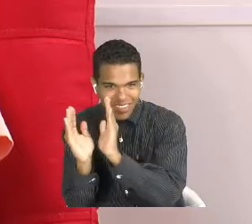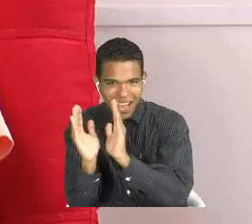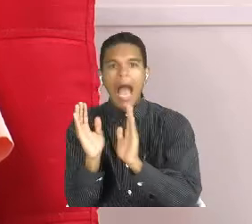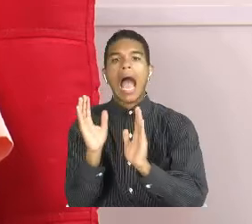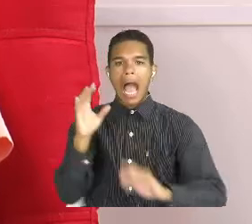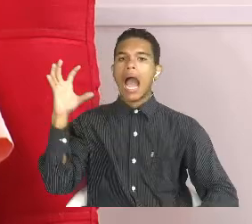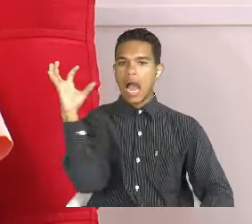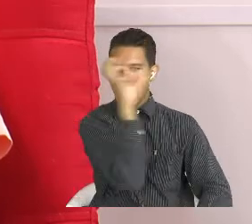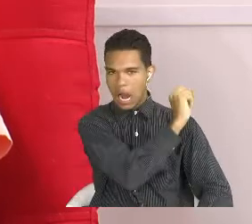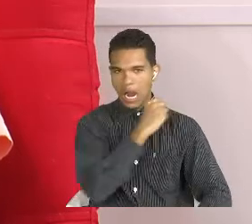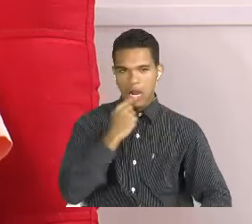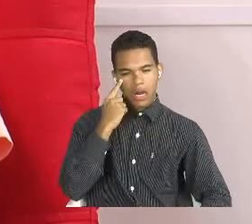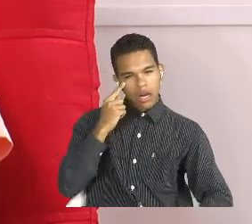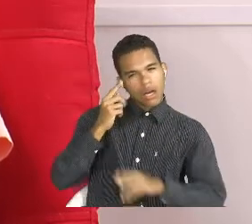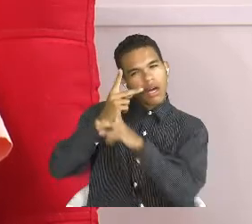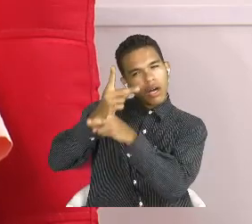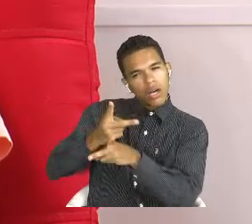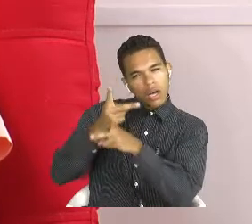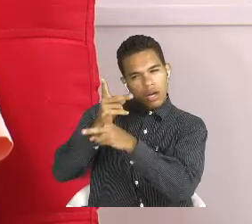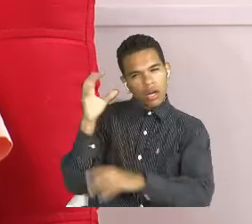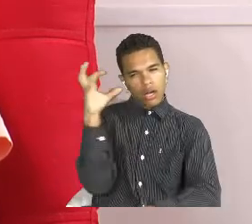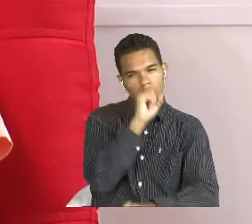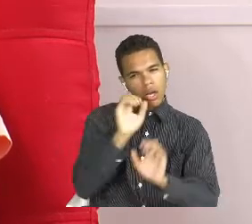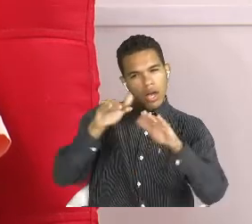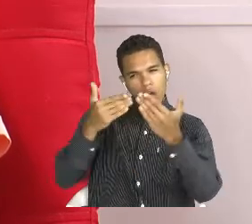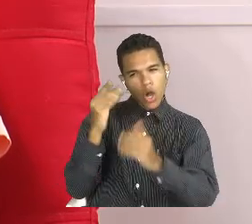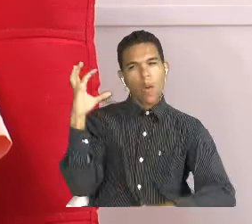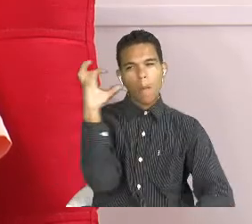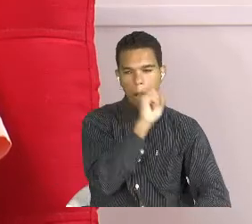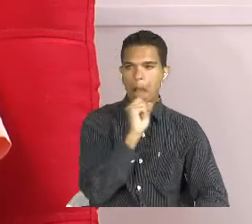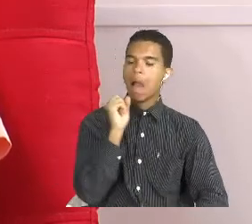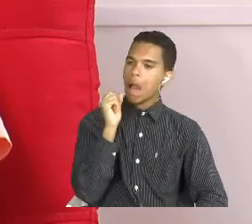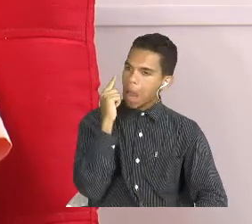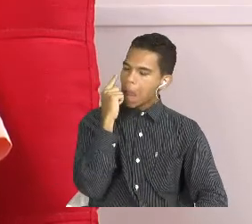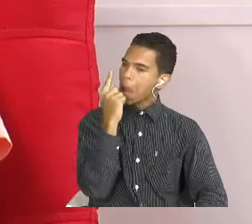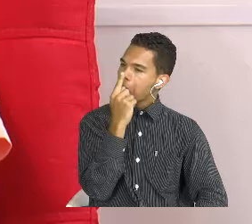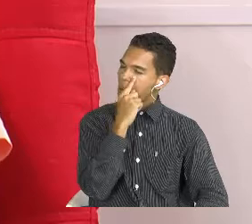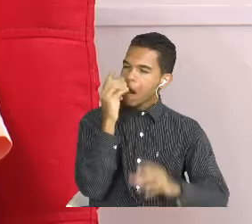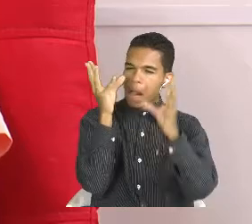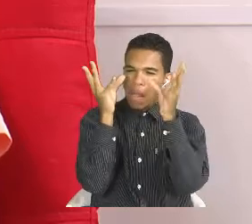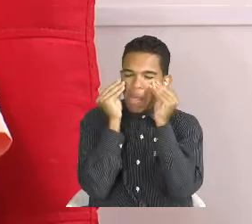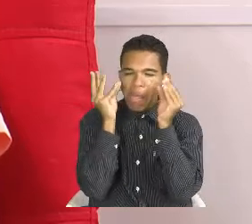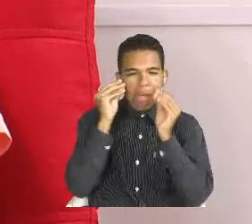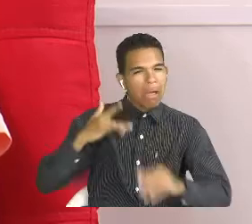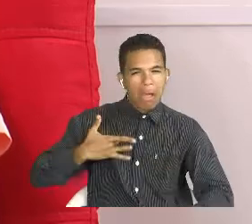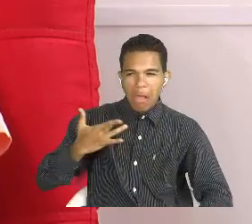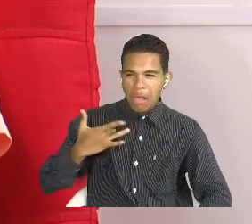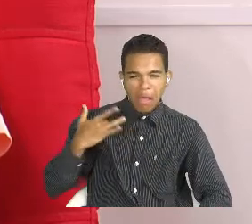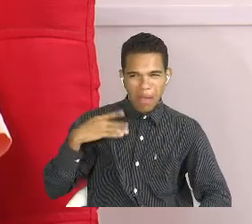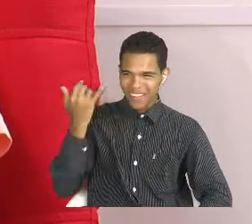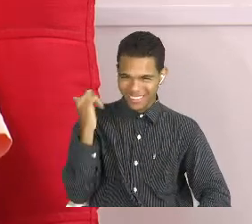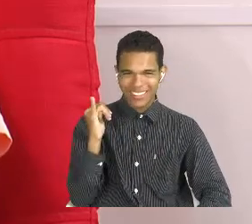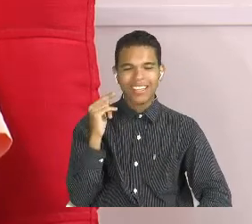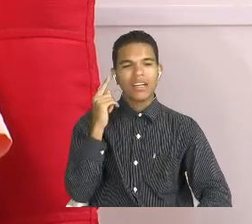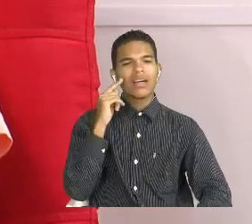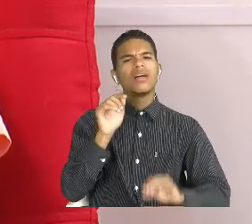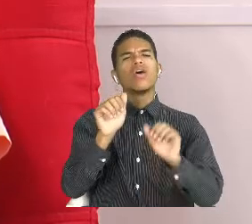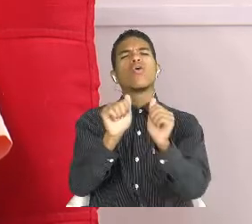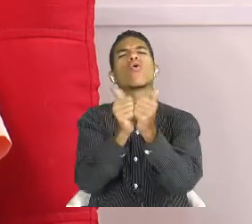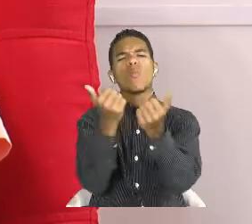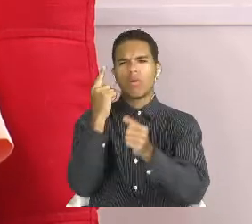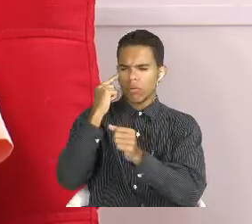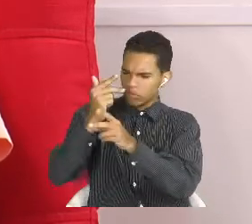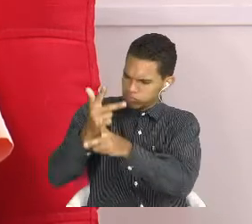del diagnóstico, ya teniendo y afirmando o confirmando el diagnóstico del glaucoma, el tratamiento o el gol estándar, el